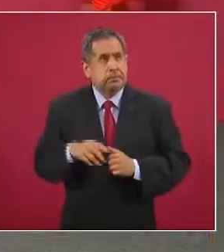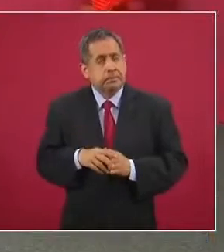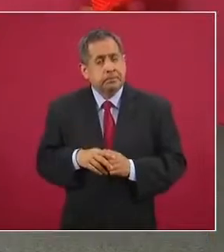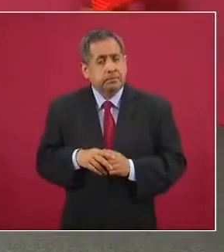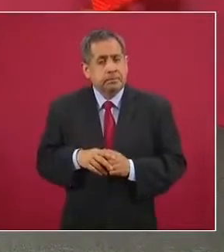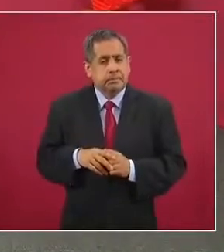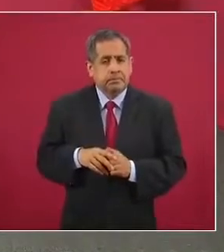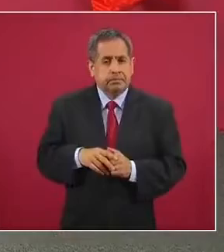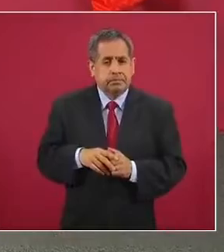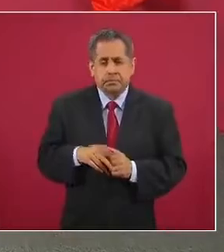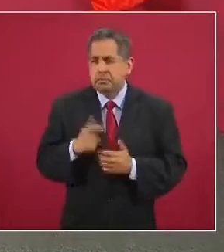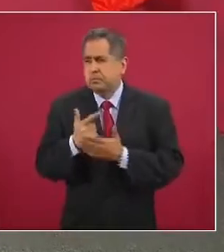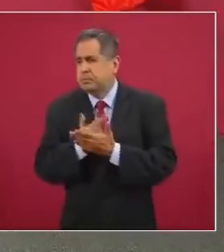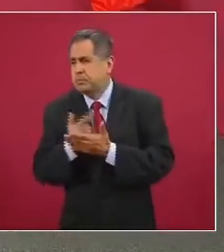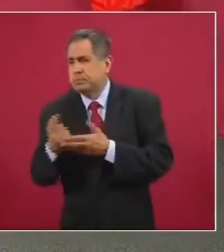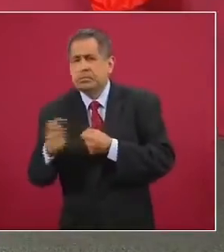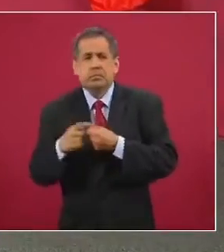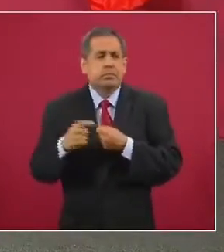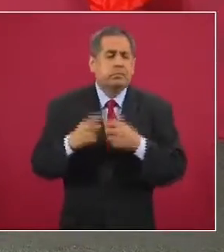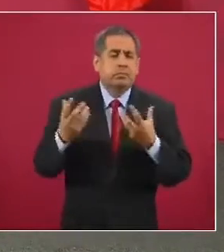se llevan censados